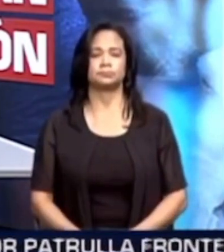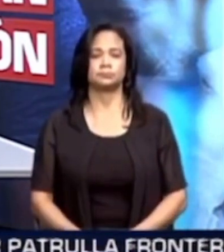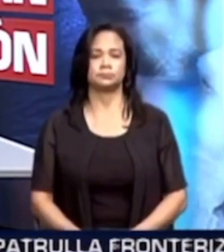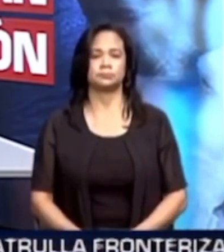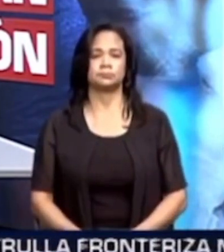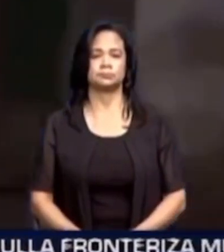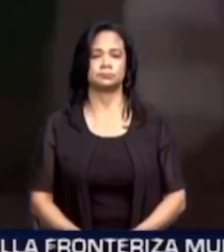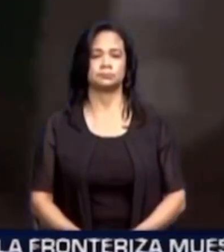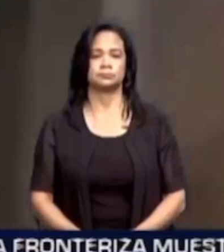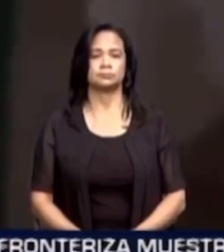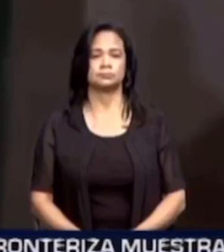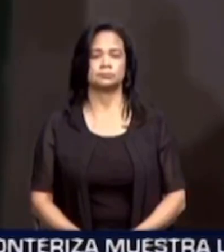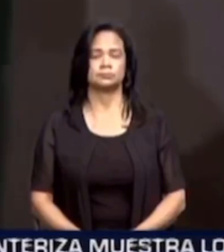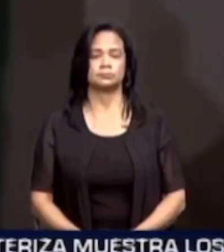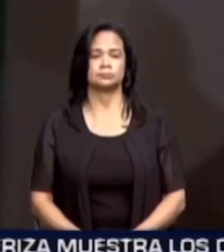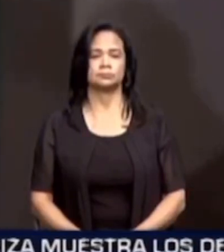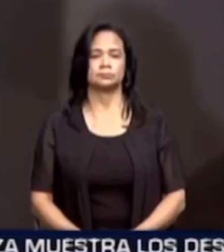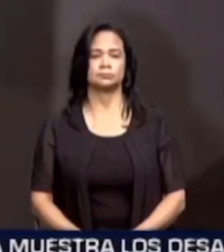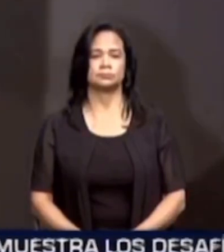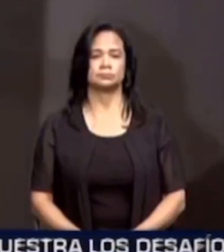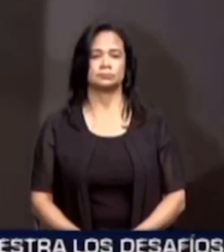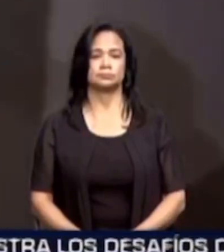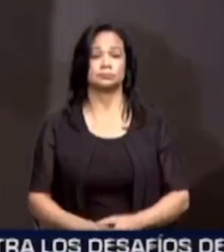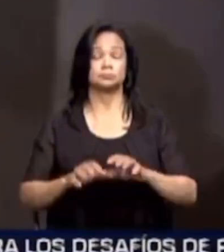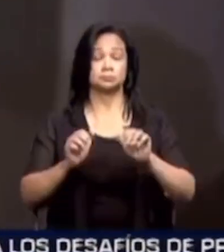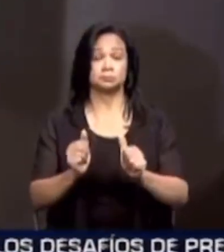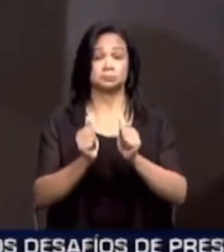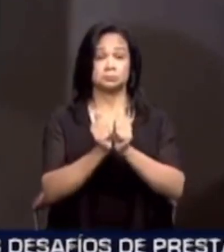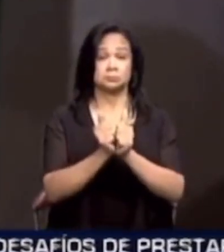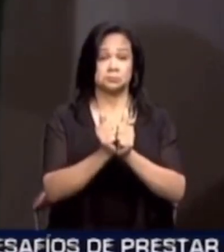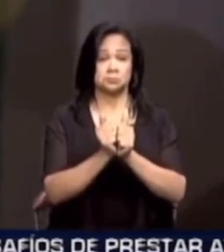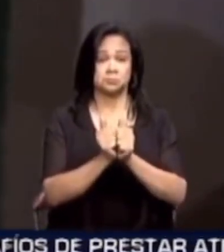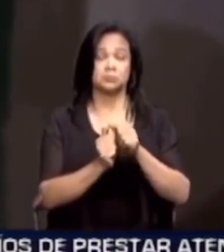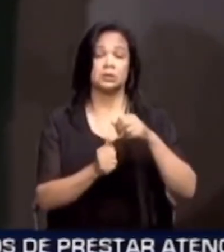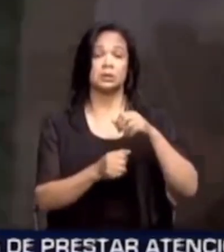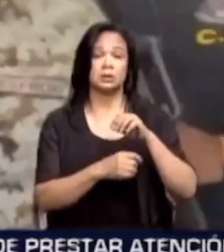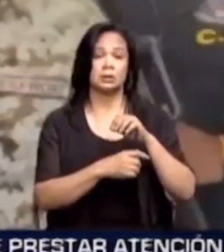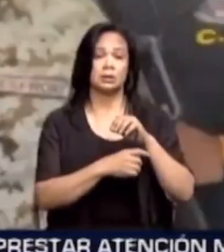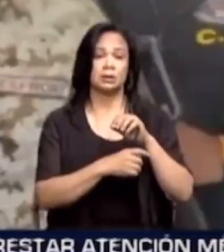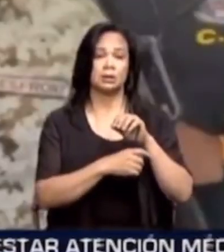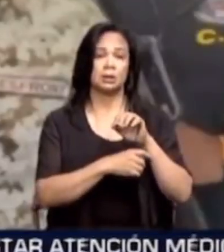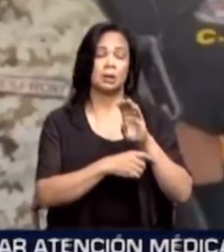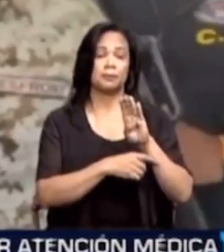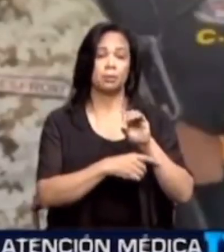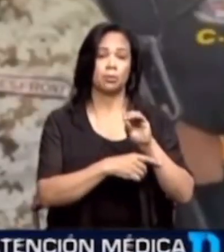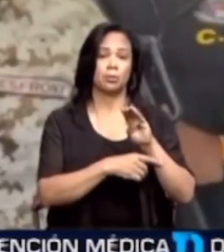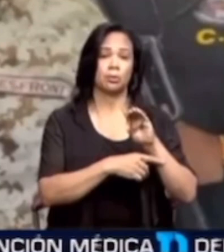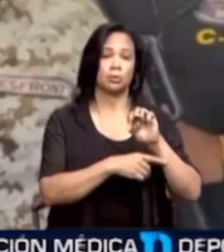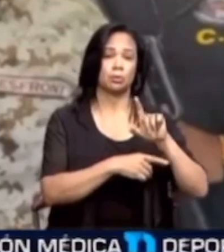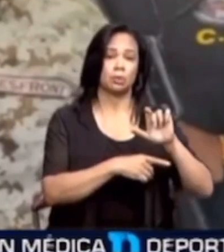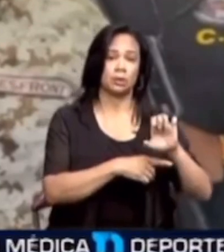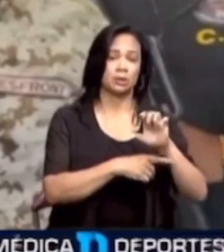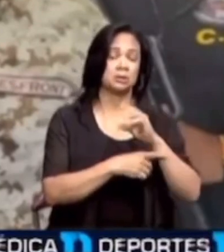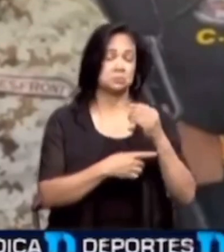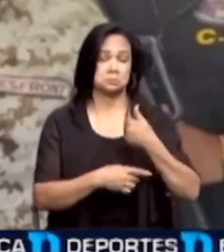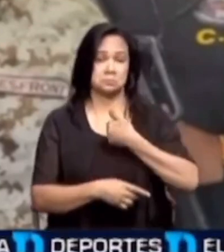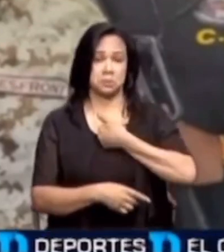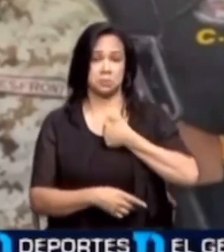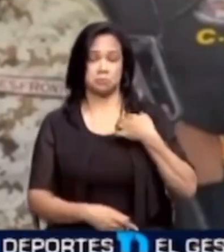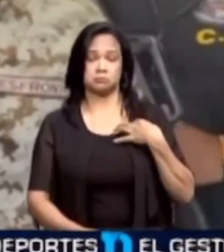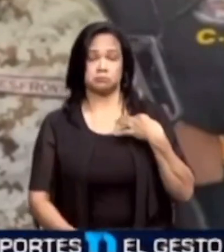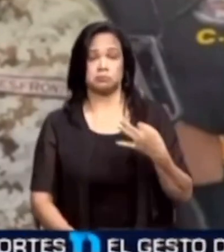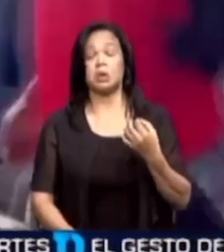amplía Aún se encuentra detenido Expedito Rodríguez alias bobolé quien se entregó ante las autoridades